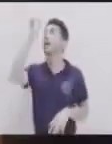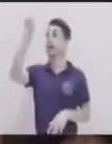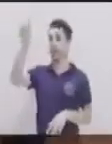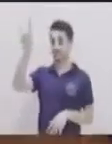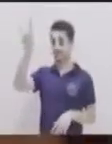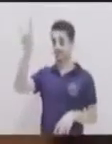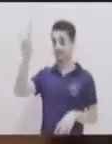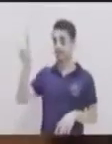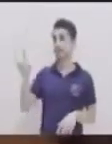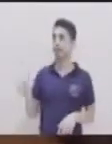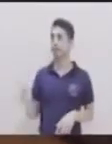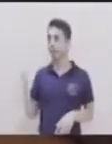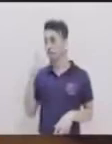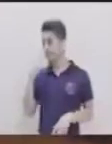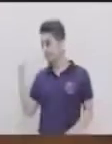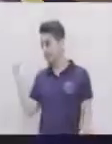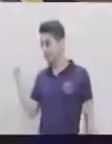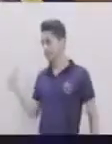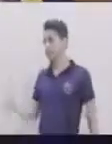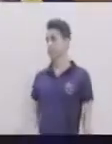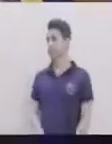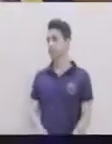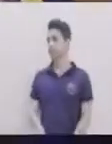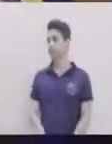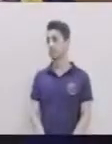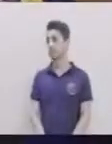jirafas. Y si observamos acá,